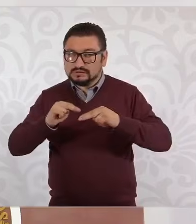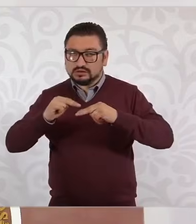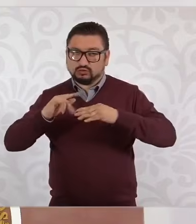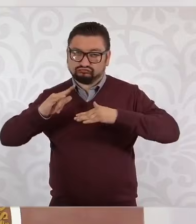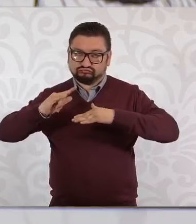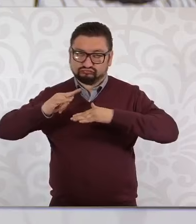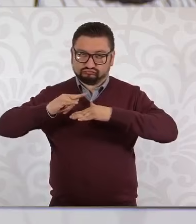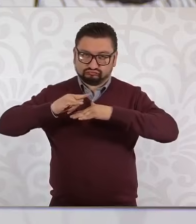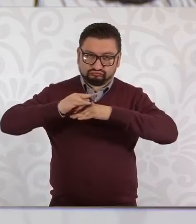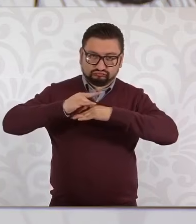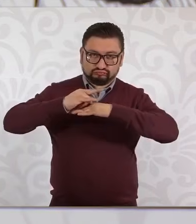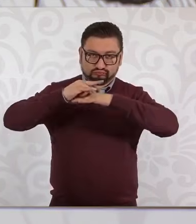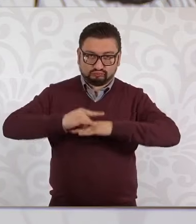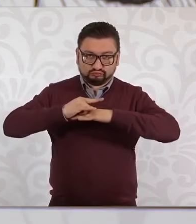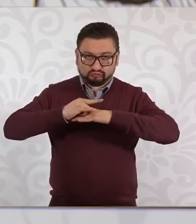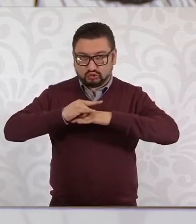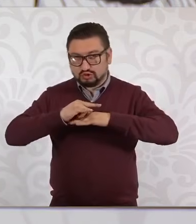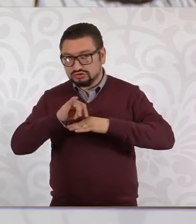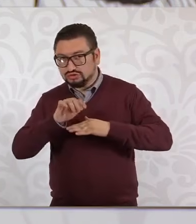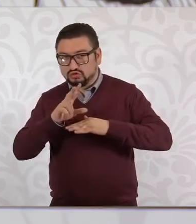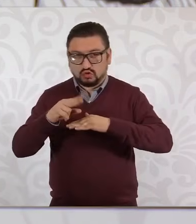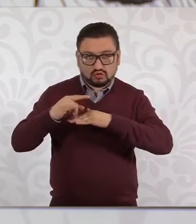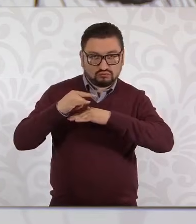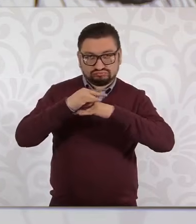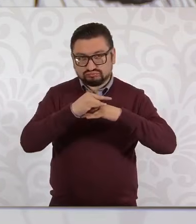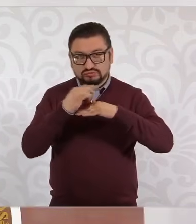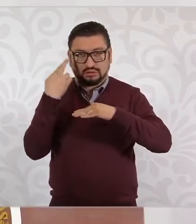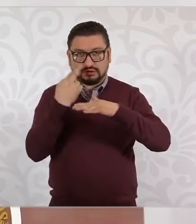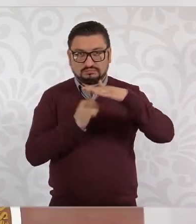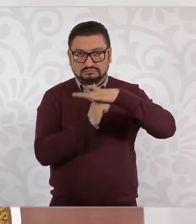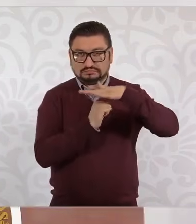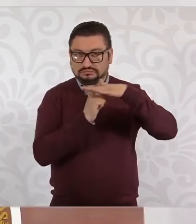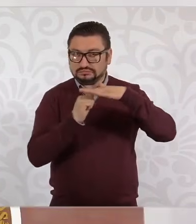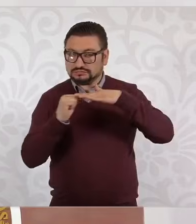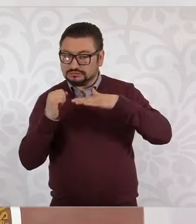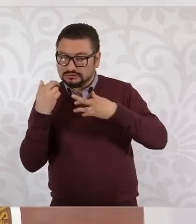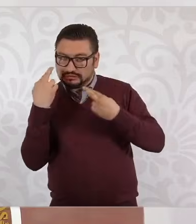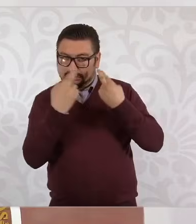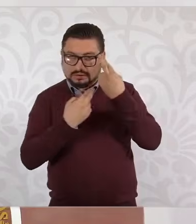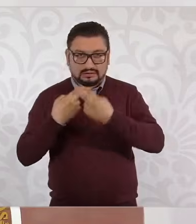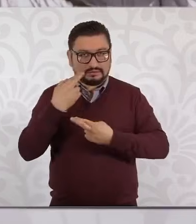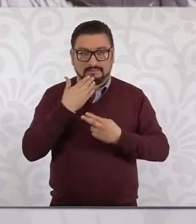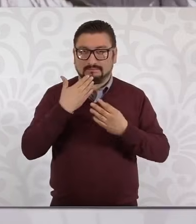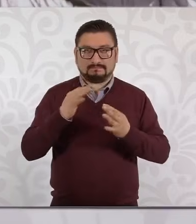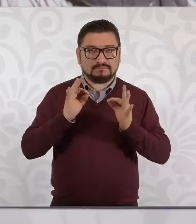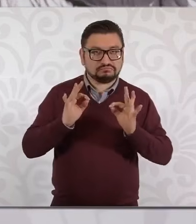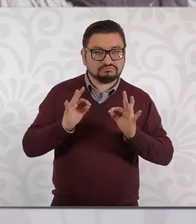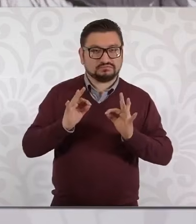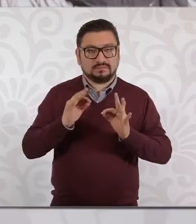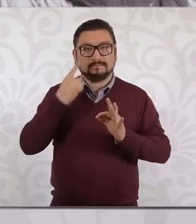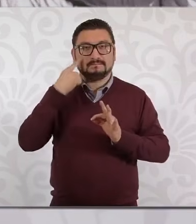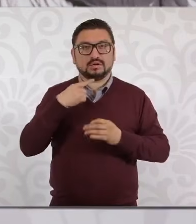asentamiento. Si hay algún asentamiento, pues se revisa nuevamente la cimentación